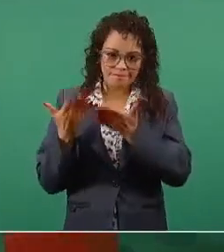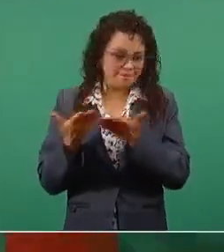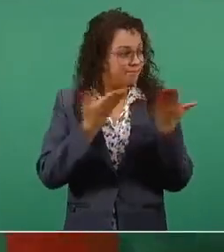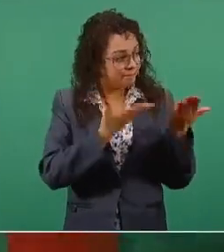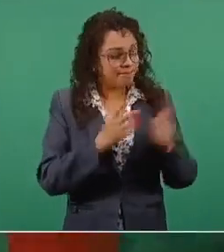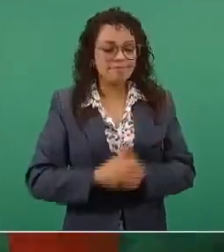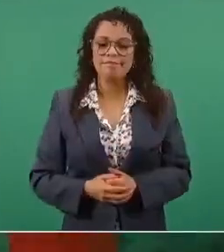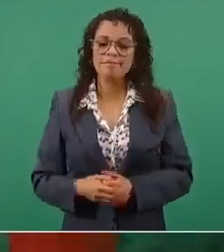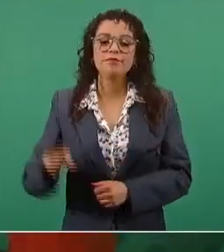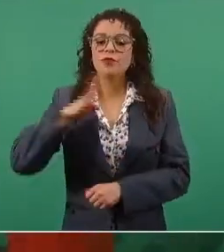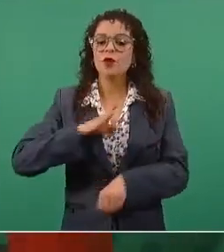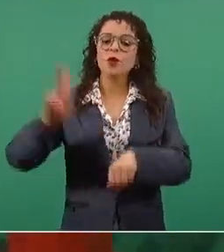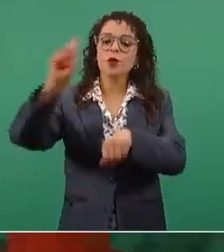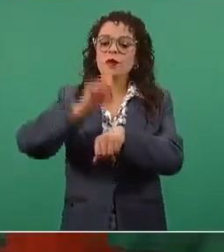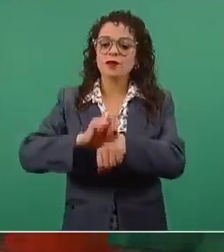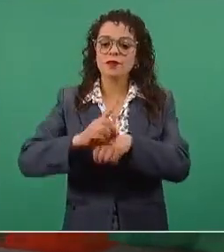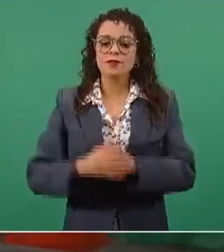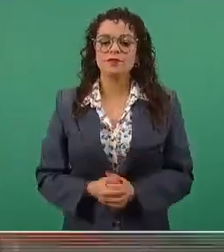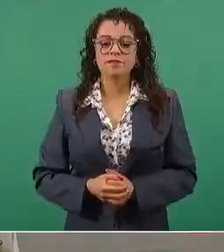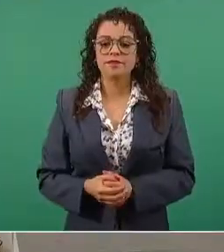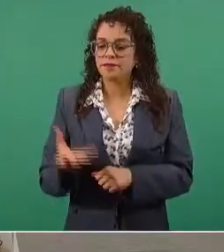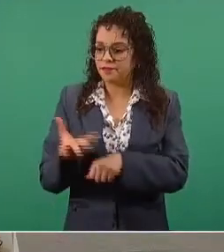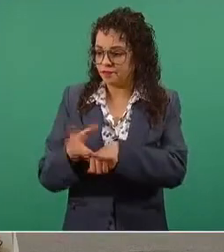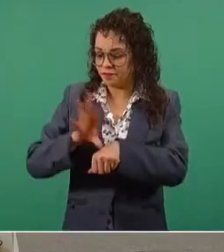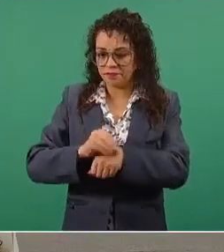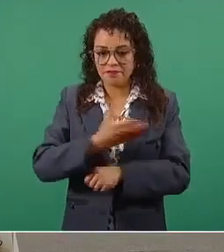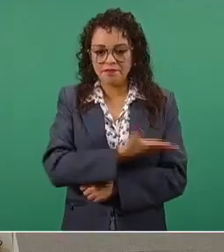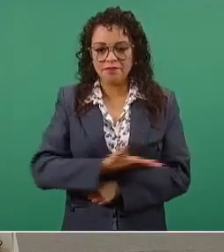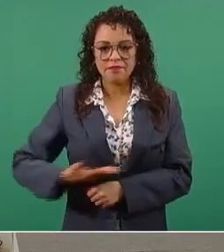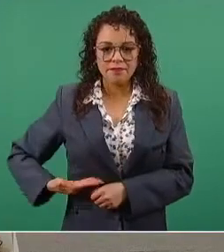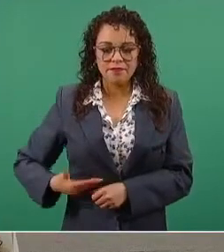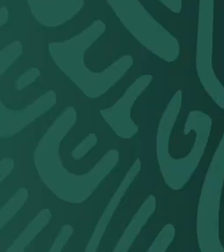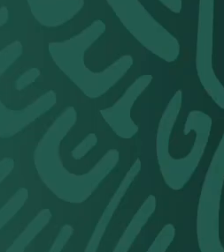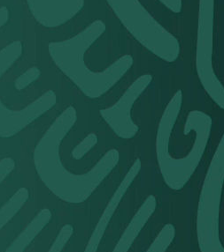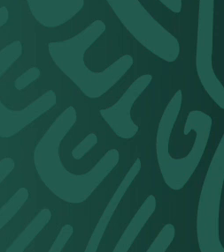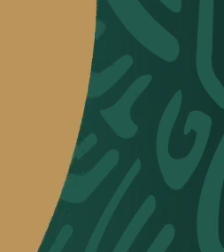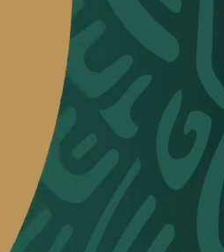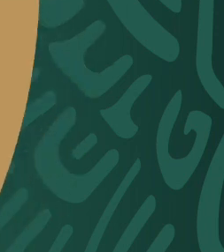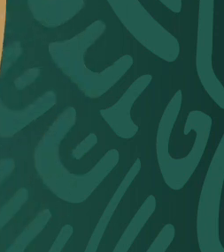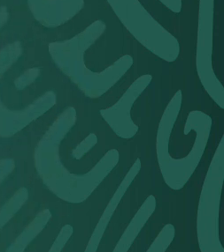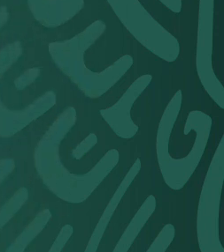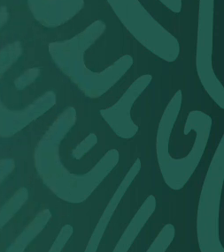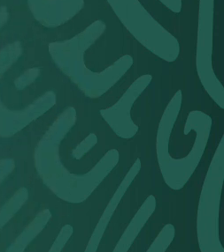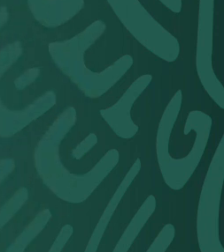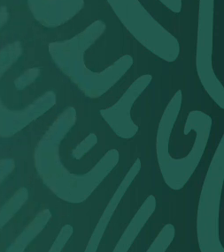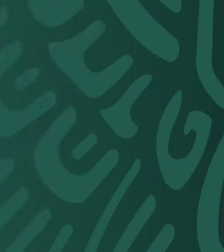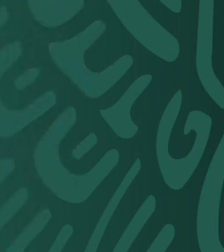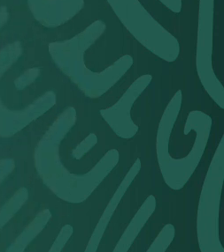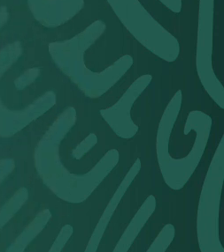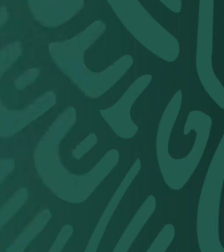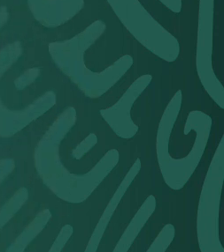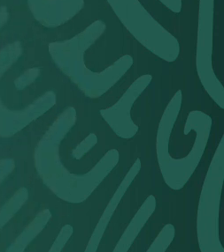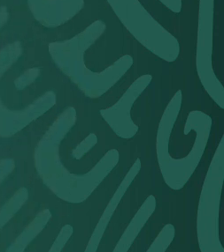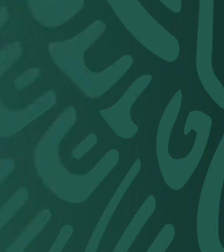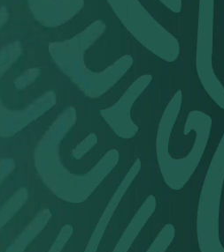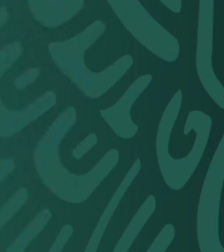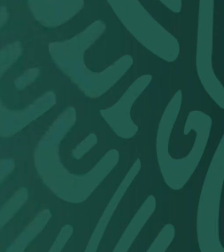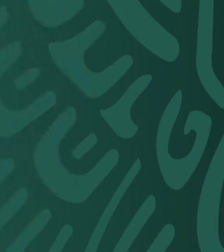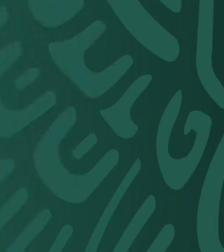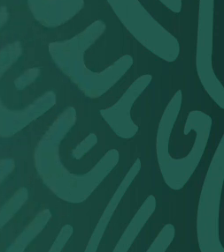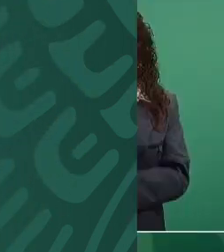funcionarias del gobierno federal explicaron los procesos de atención a los distintos conflictos mineros que existen en el país. La Secretaría